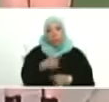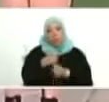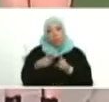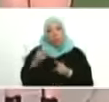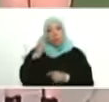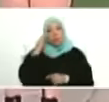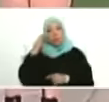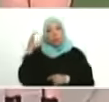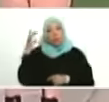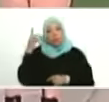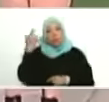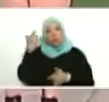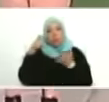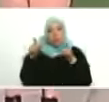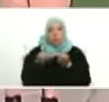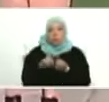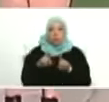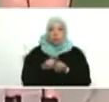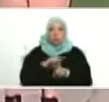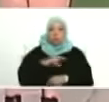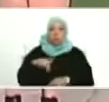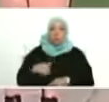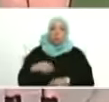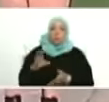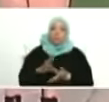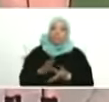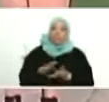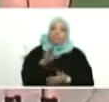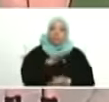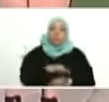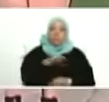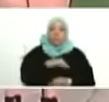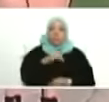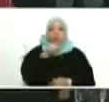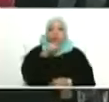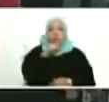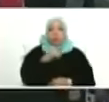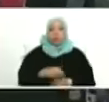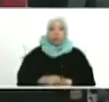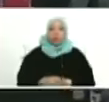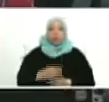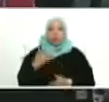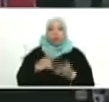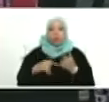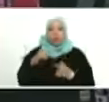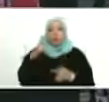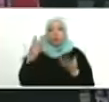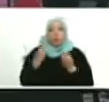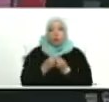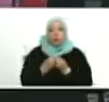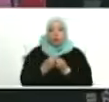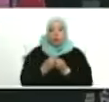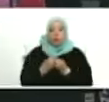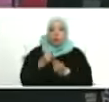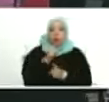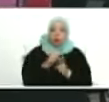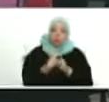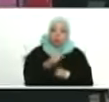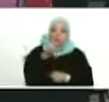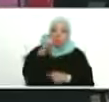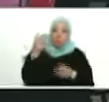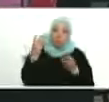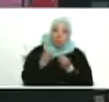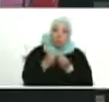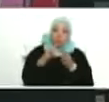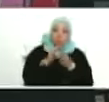sueño, el sueño hecho realidad de esta ciudad socialista y que cada día es una ciudad más ecosocialista. Presidente, en conjunto con